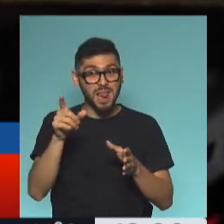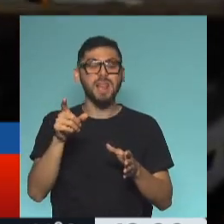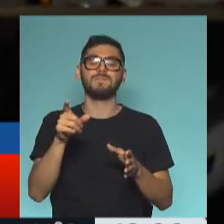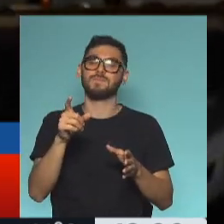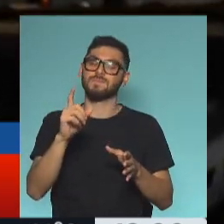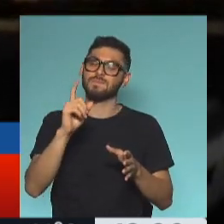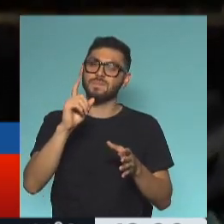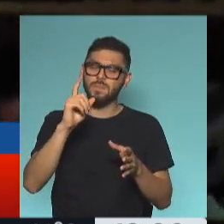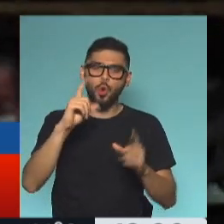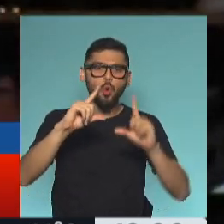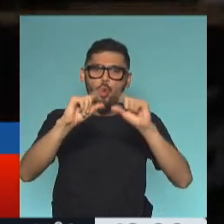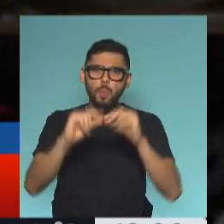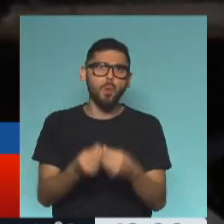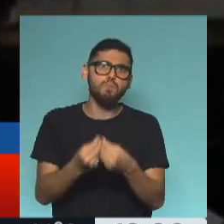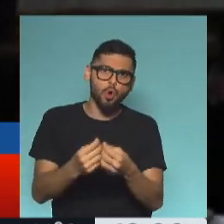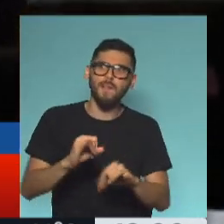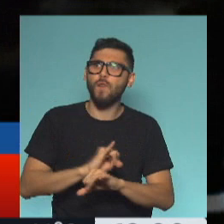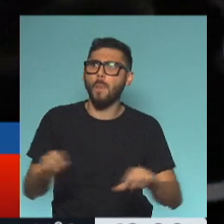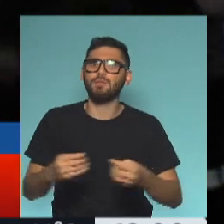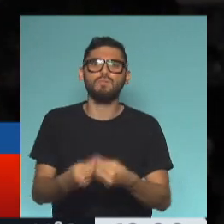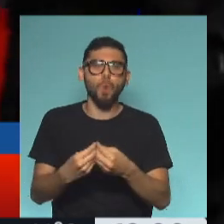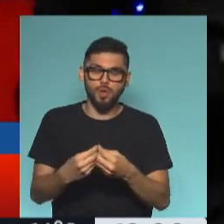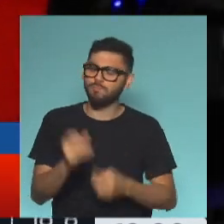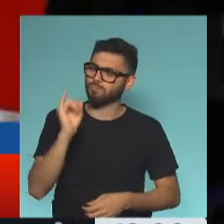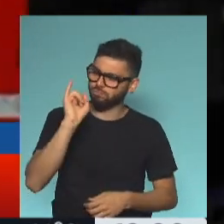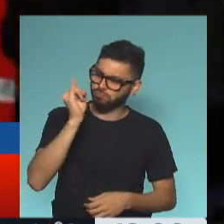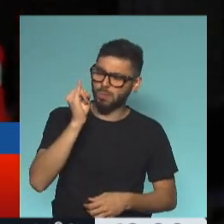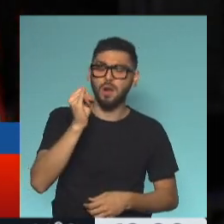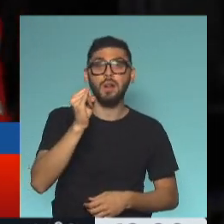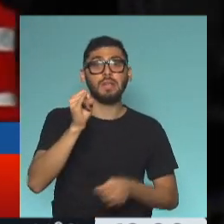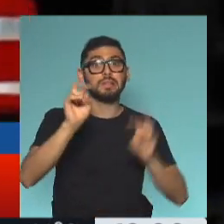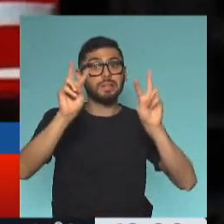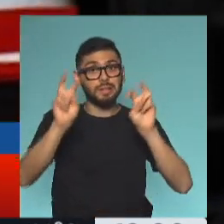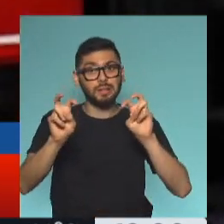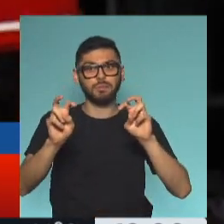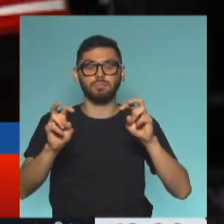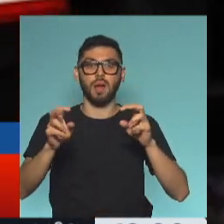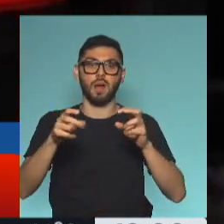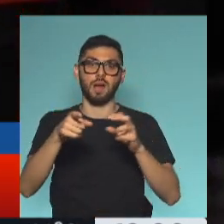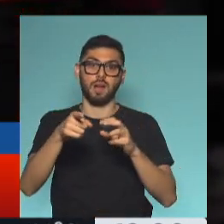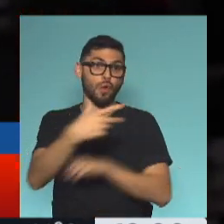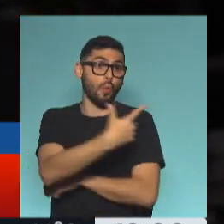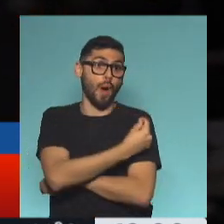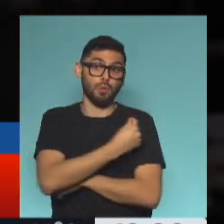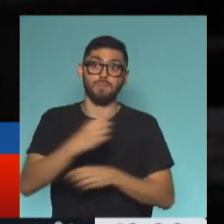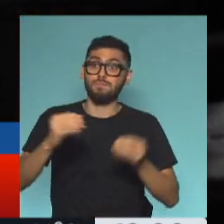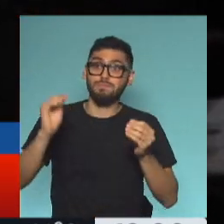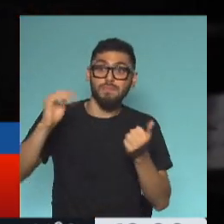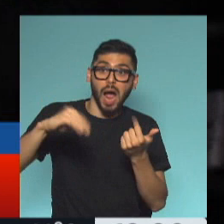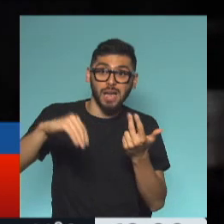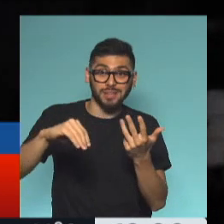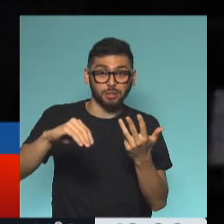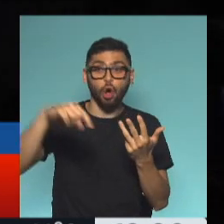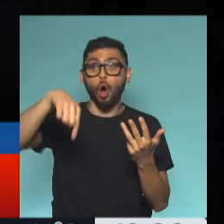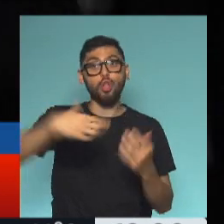hay mucho dato, hay mucha información al respecto. Así es, Ariel. Y hablando de la ampliación de la cobertura de vacunas, hoy remarcó